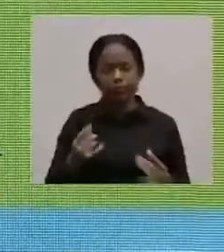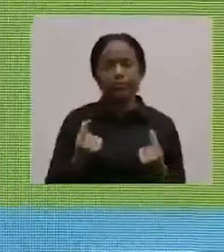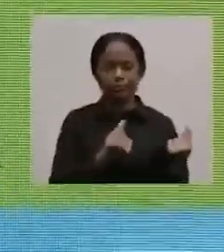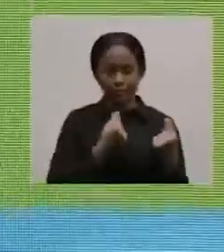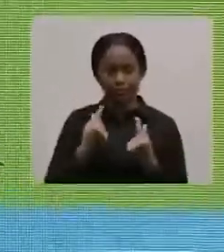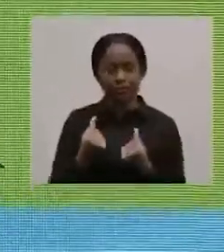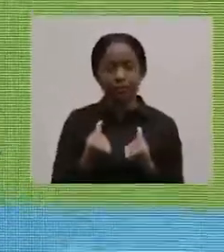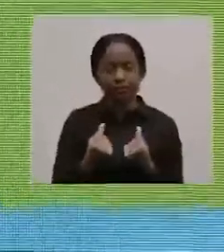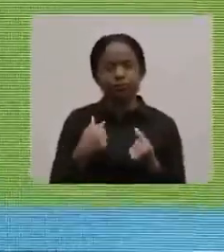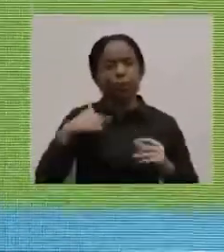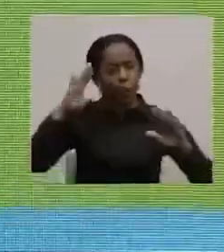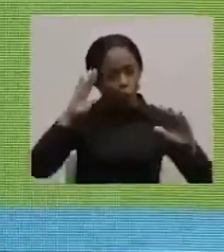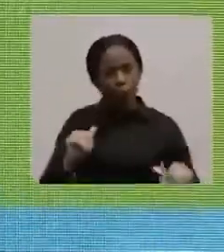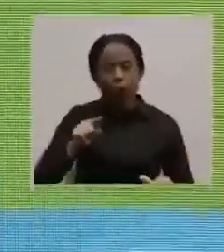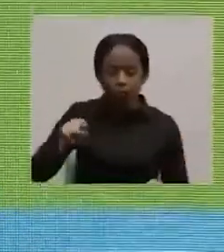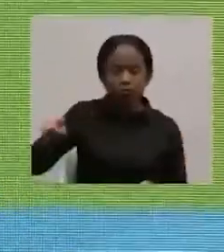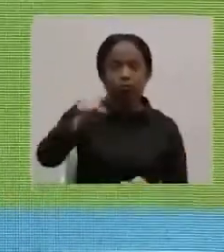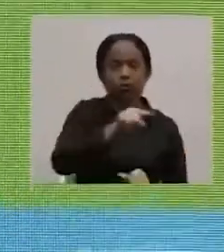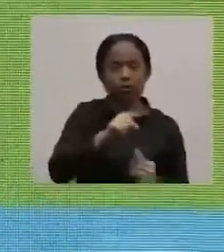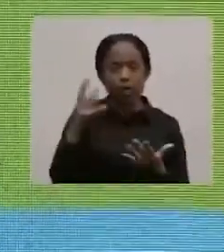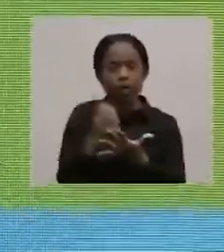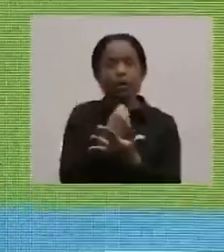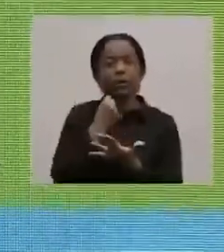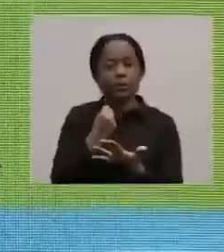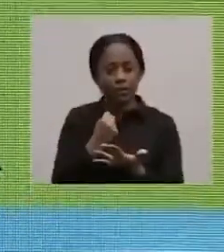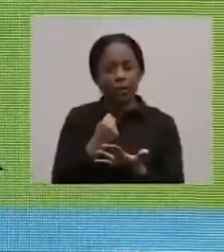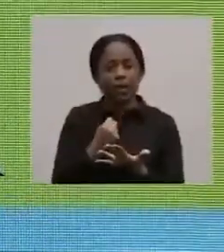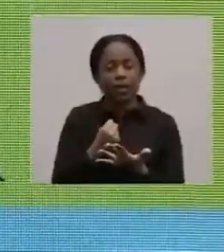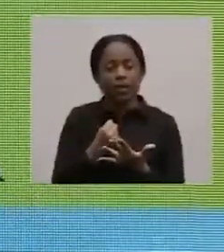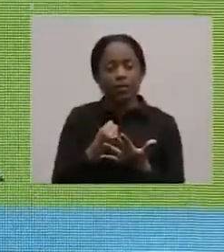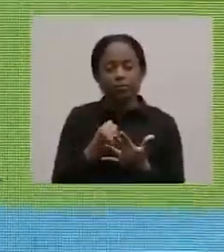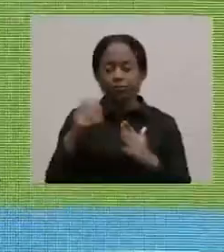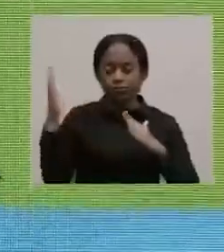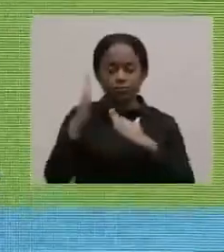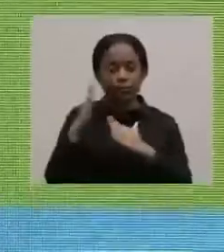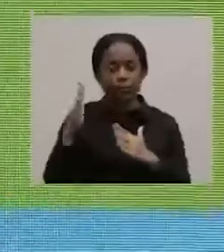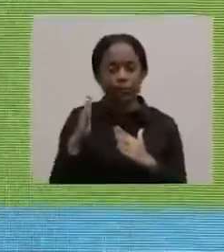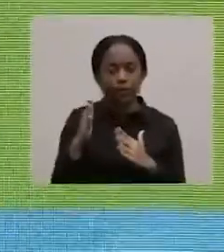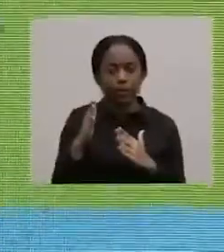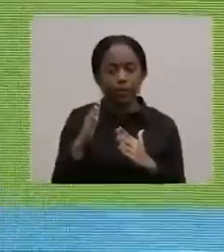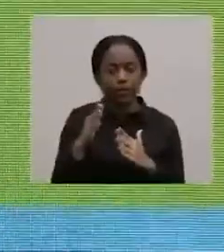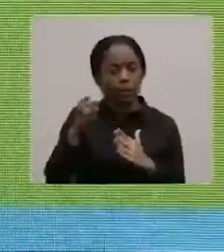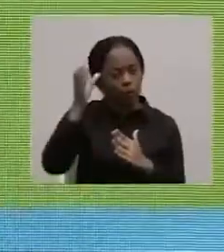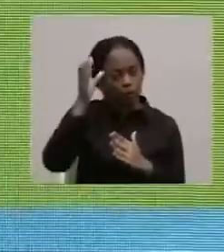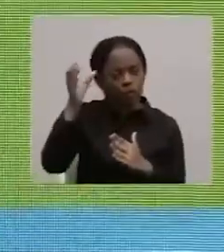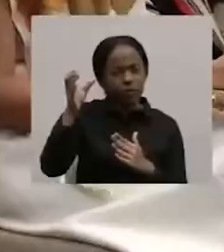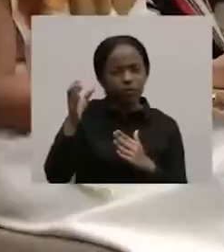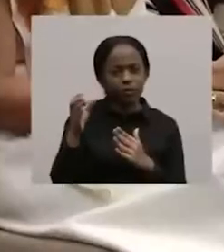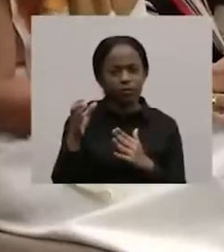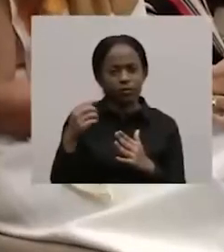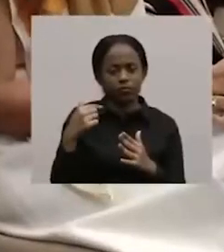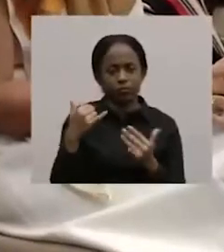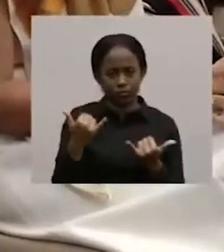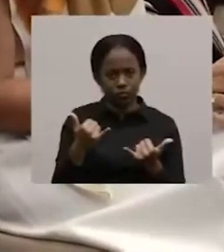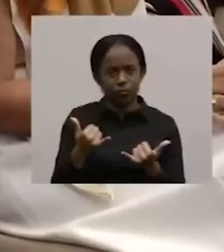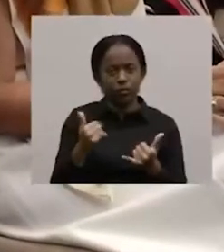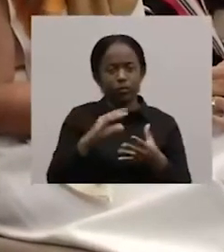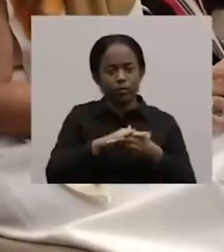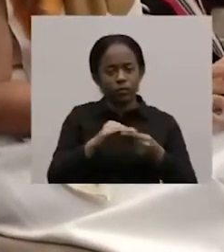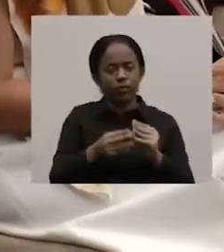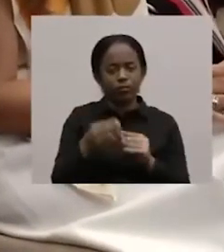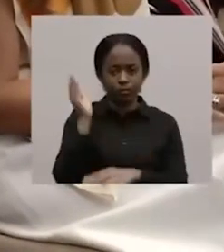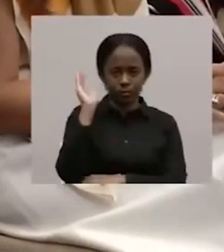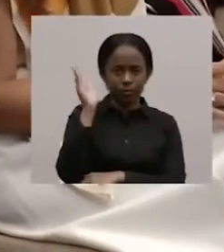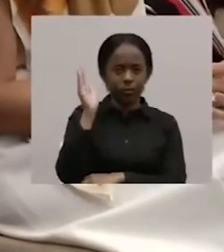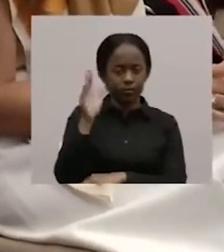todos ustedes puedan aprovechar al máximo los conceptos que serán emitidos por